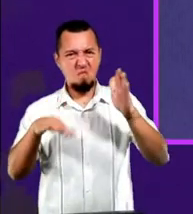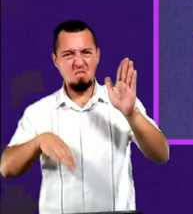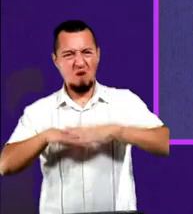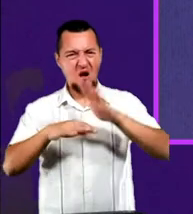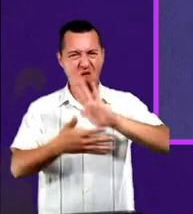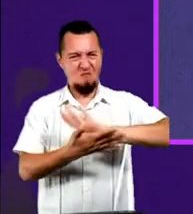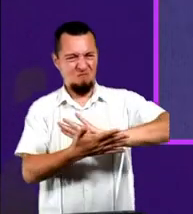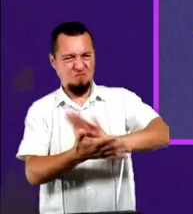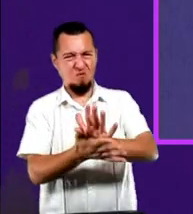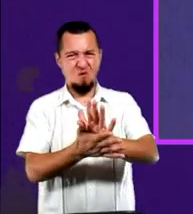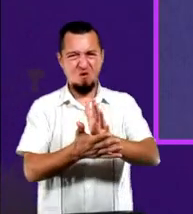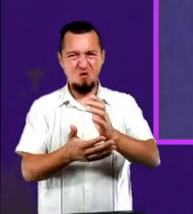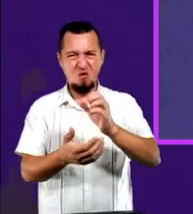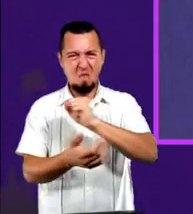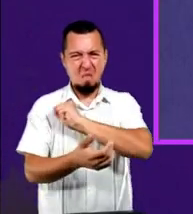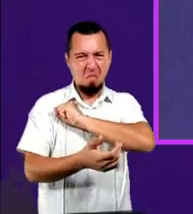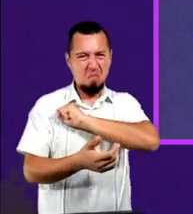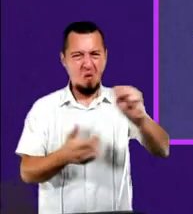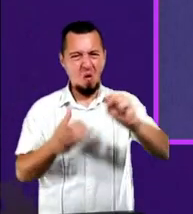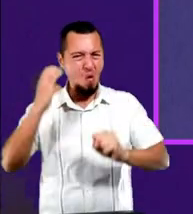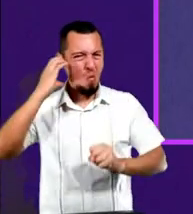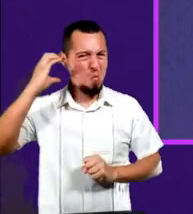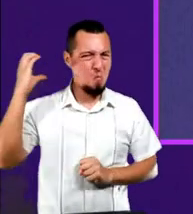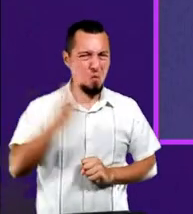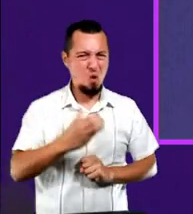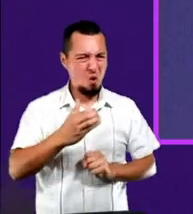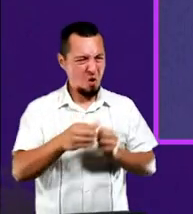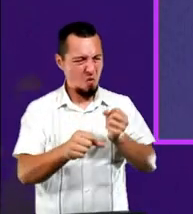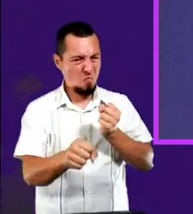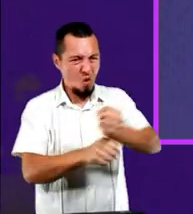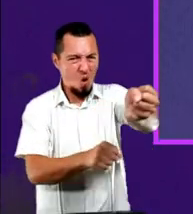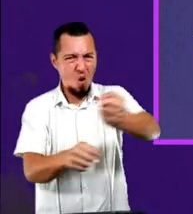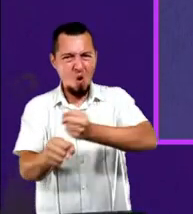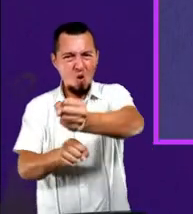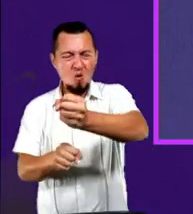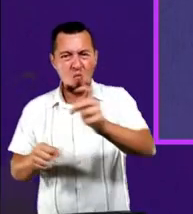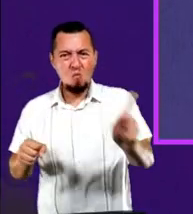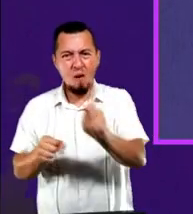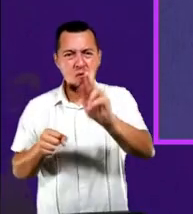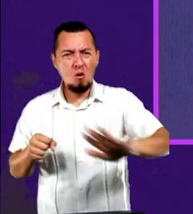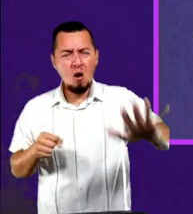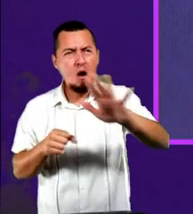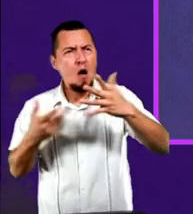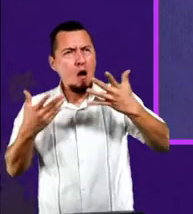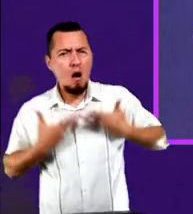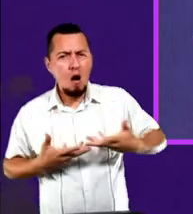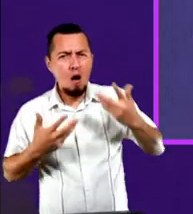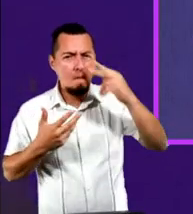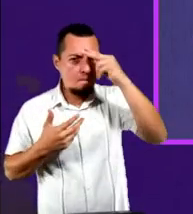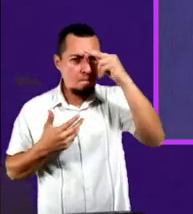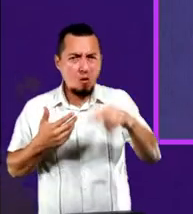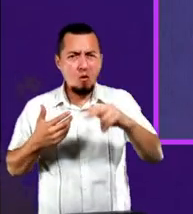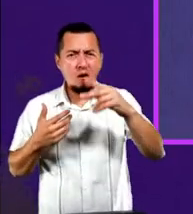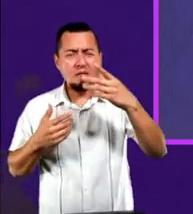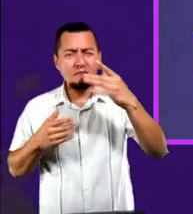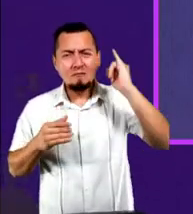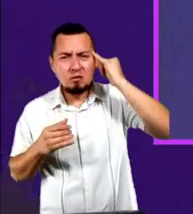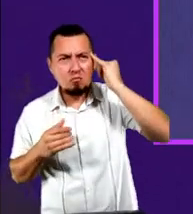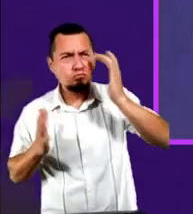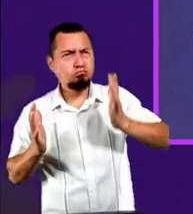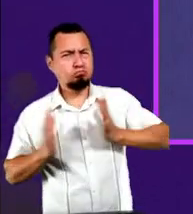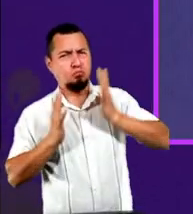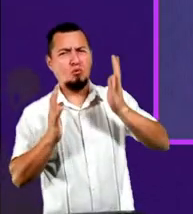nuestros pueblos originarios. Y la rivalidad y el odio recíproco entre Nuño de